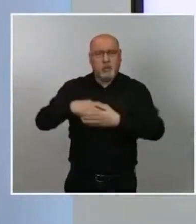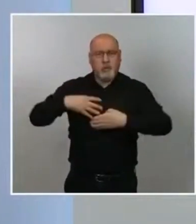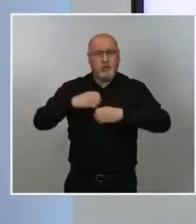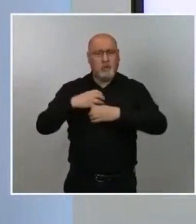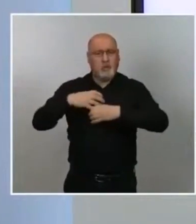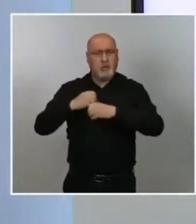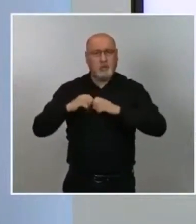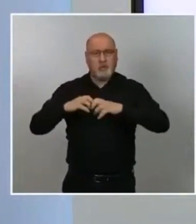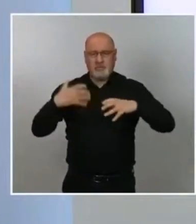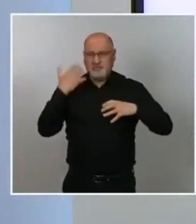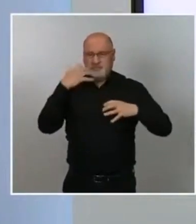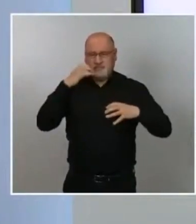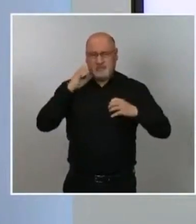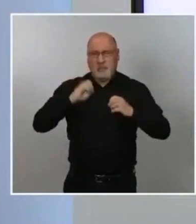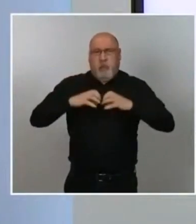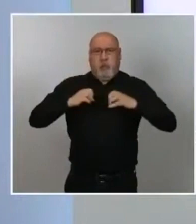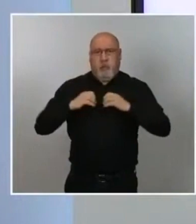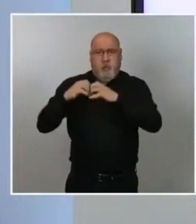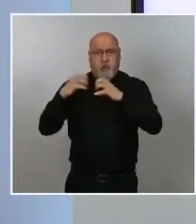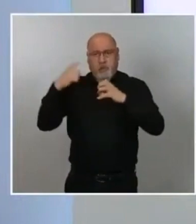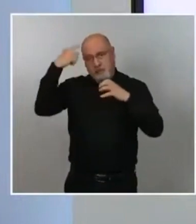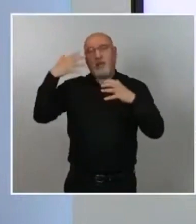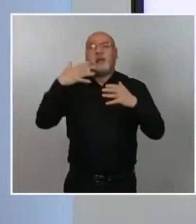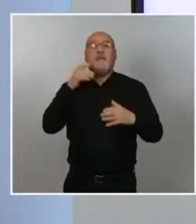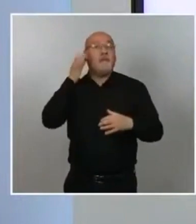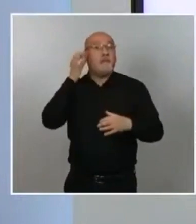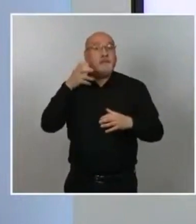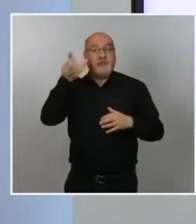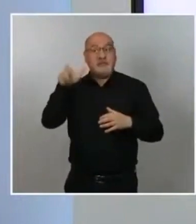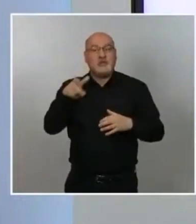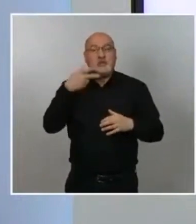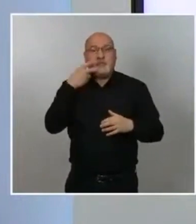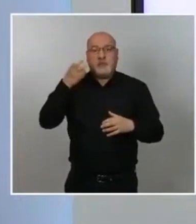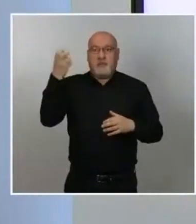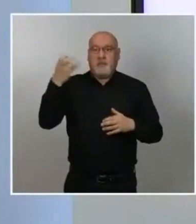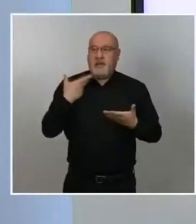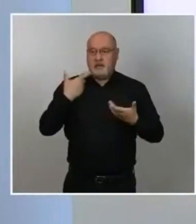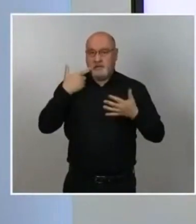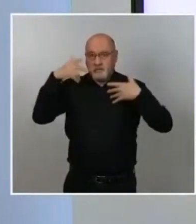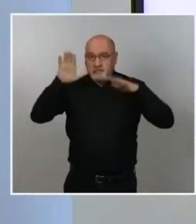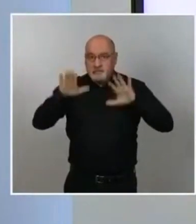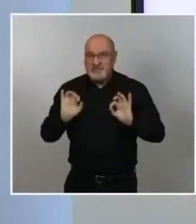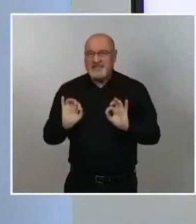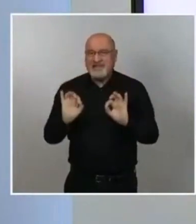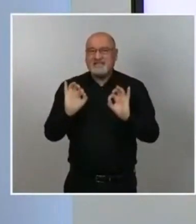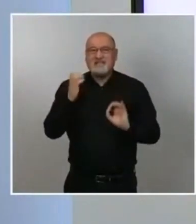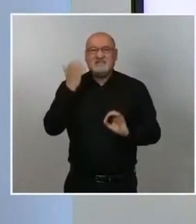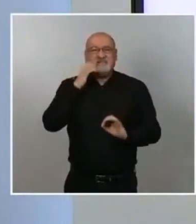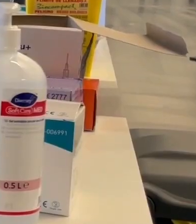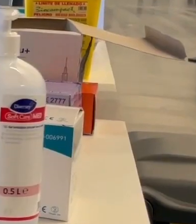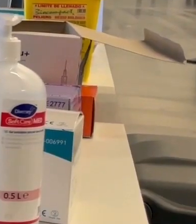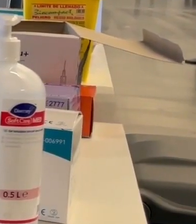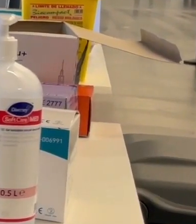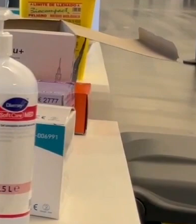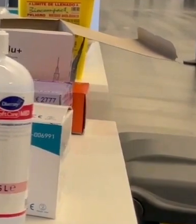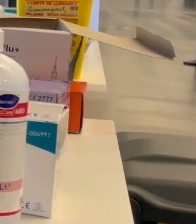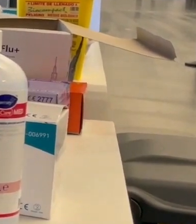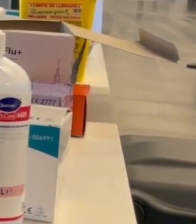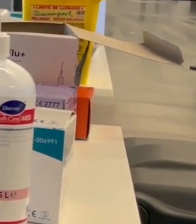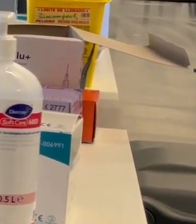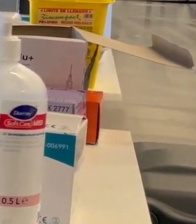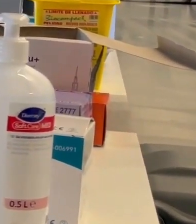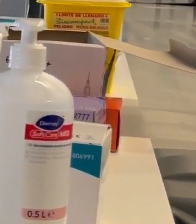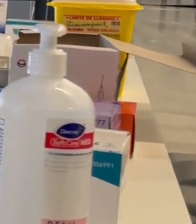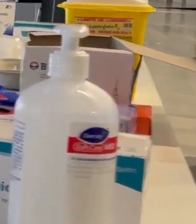Afortunadamente se está recuperando, pero esto es un caso muy poco habitual, muy poco frecuente, puede ocurrir. Con esta medida,